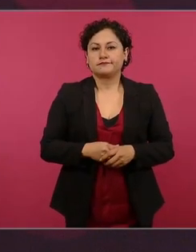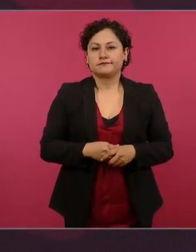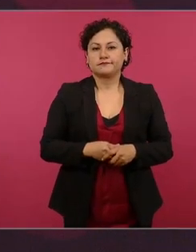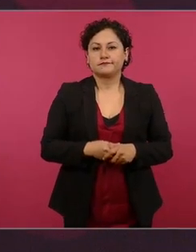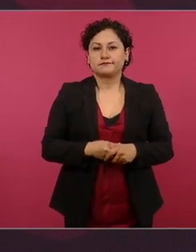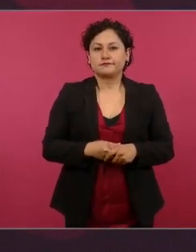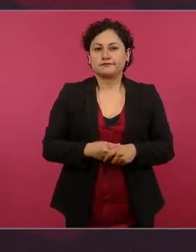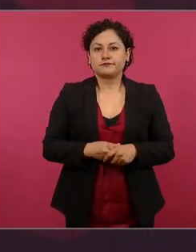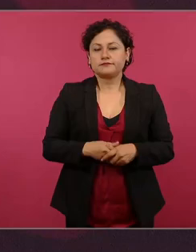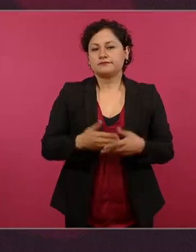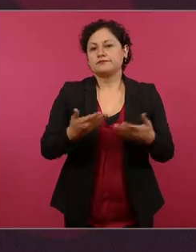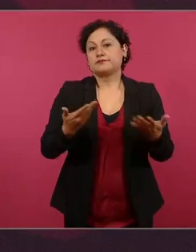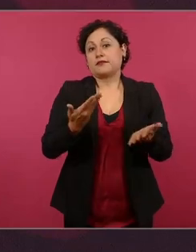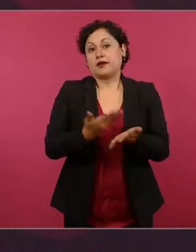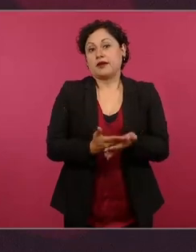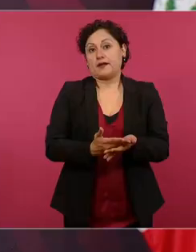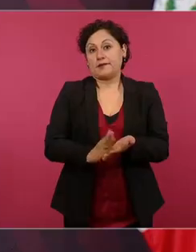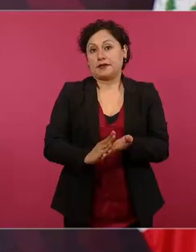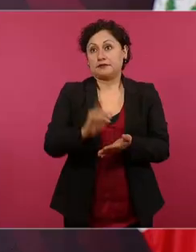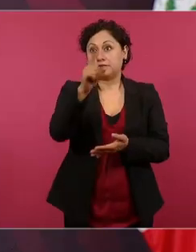y cobran para eso.